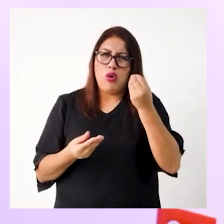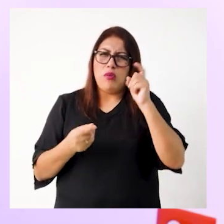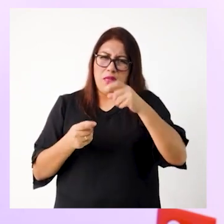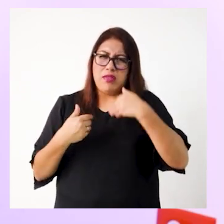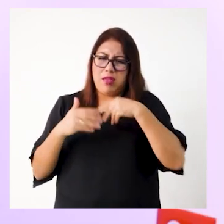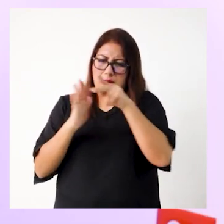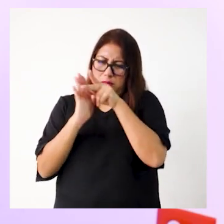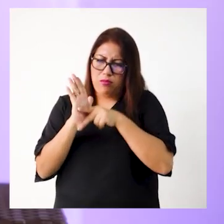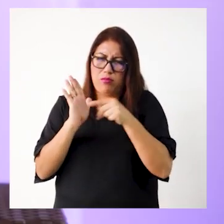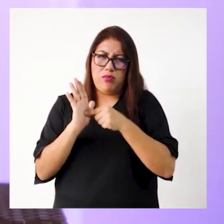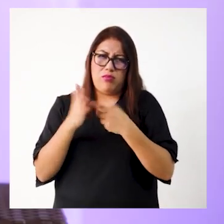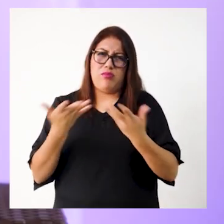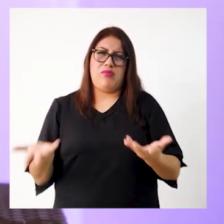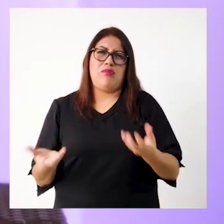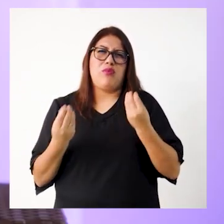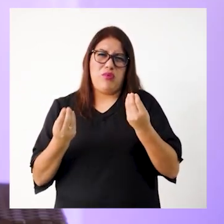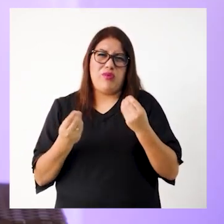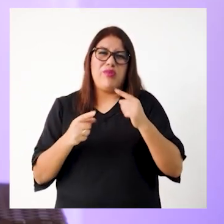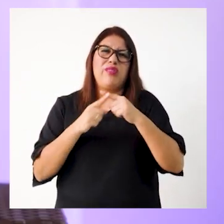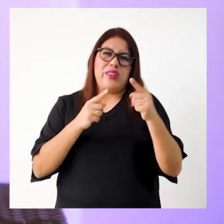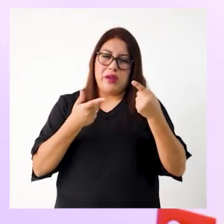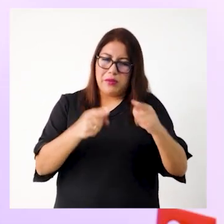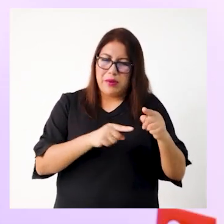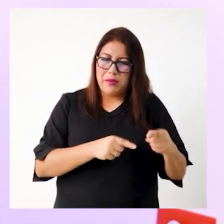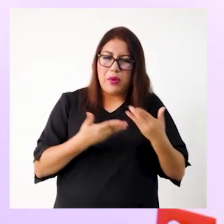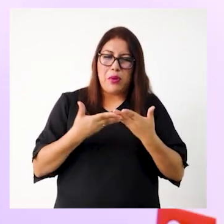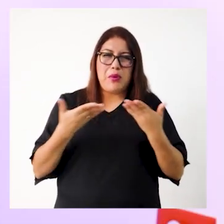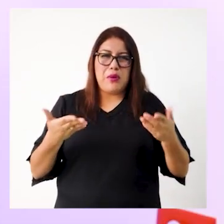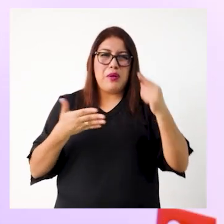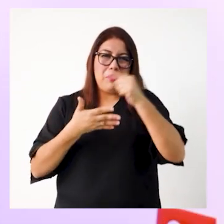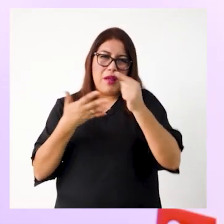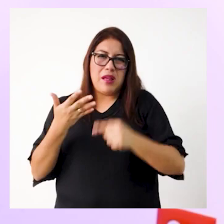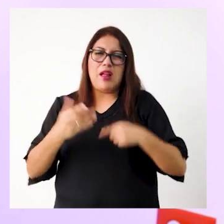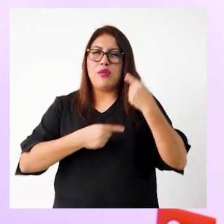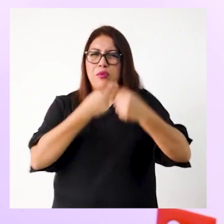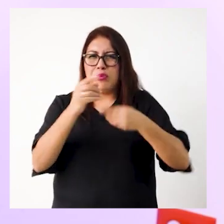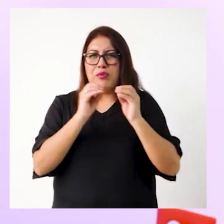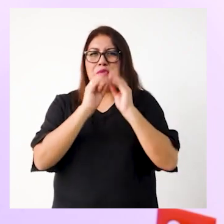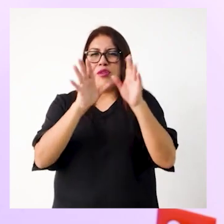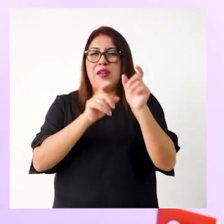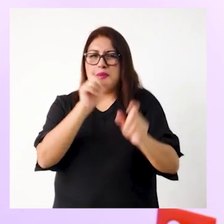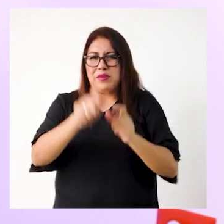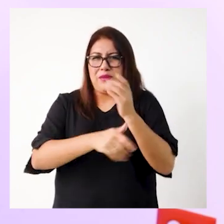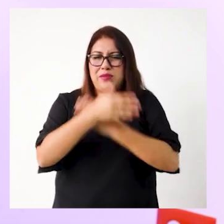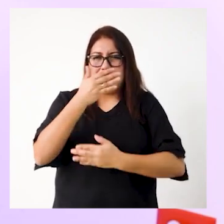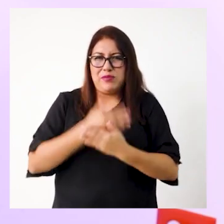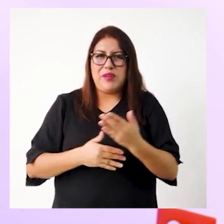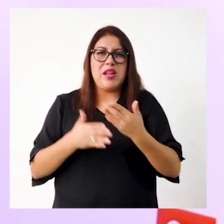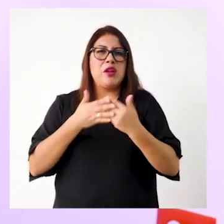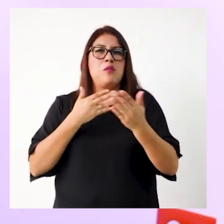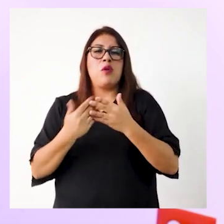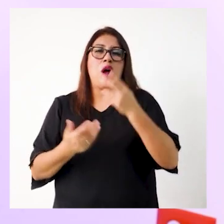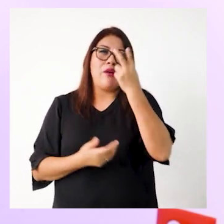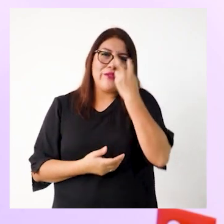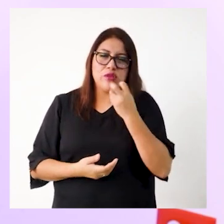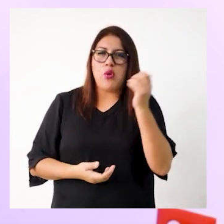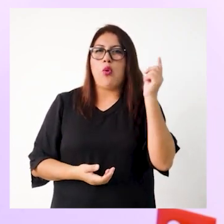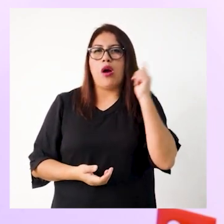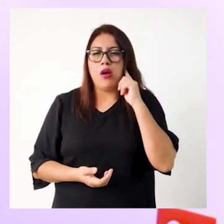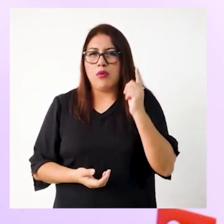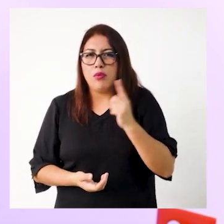protocolo para enfrentar ese tipo de circunstancias? Por supuesto. Entonces, estas son las cosas que enfrentan día a día las personas con discapacidad, sea visual,